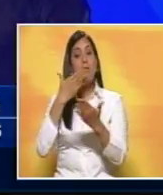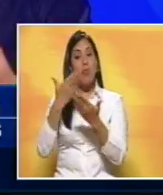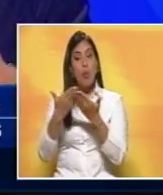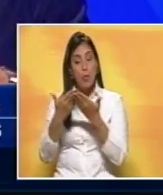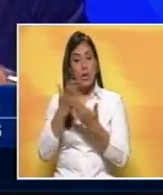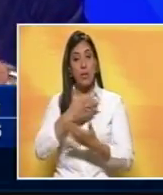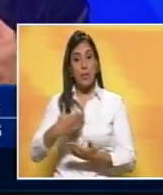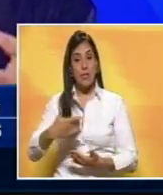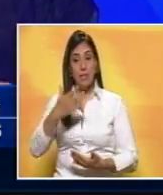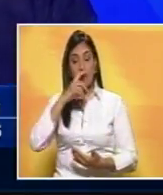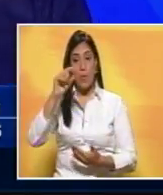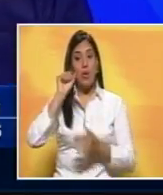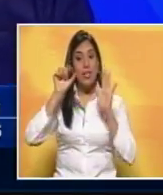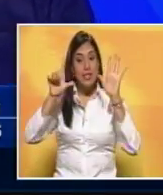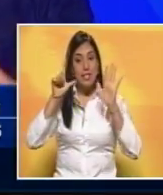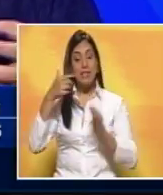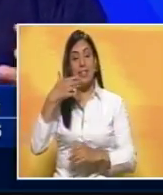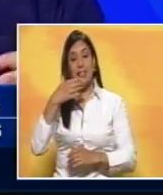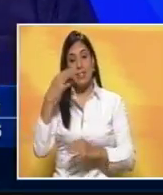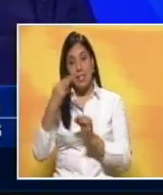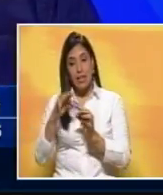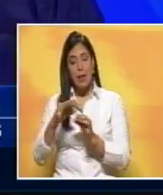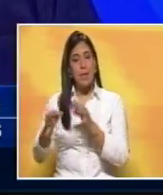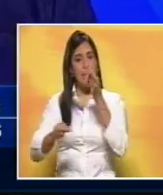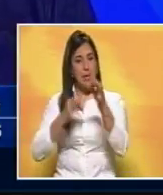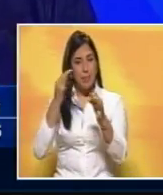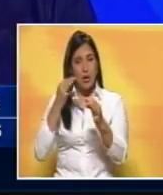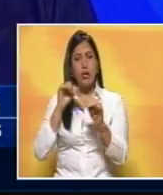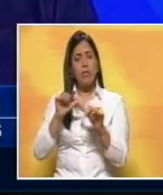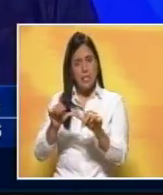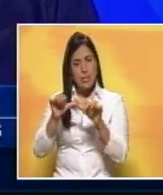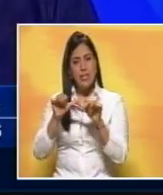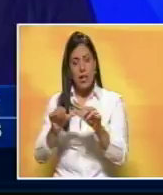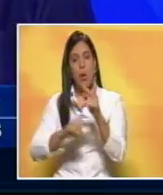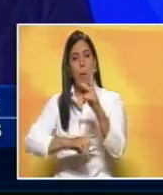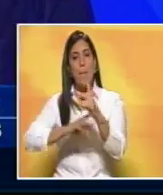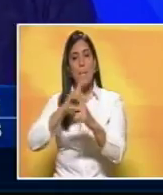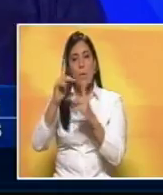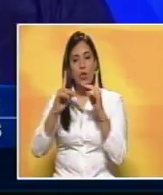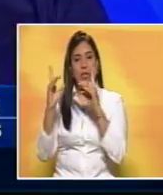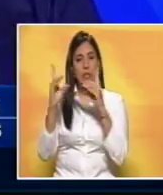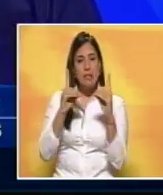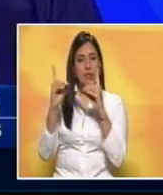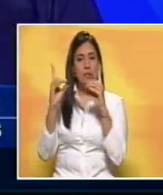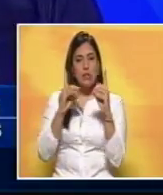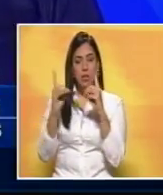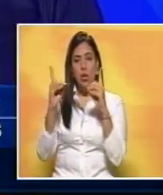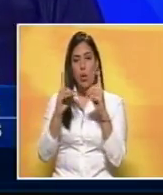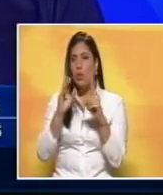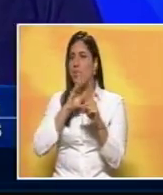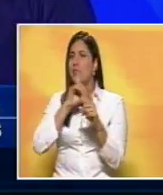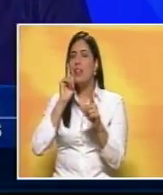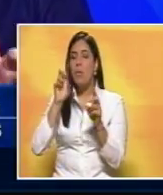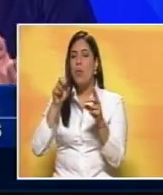por el Ejecutivo Nacional el 7 de septiembre, Piñate aseguró que continúan en un proceso de discusión que contempla no solo